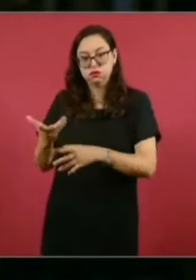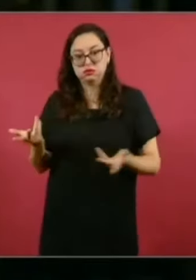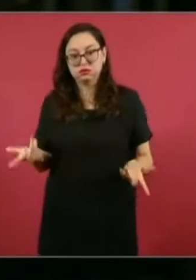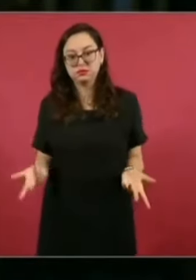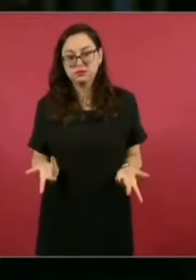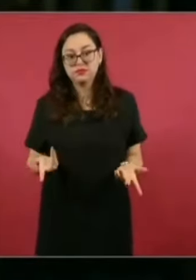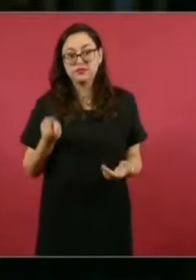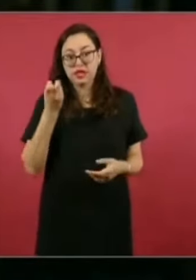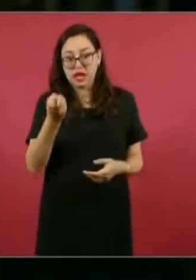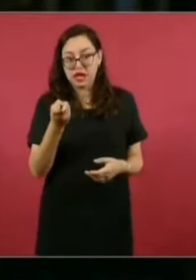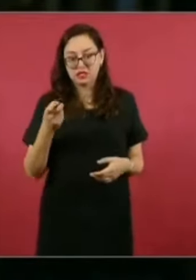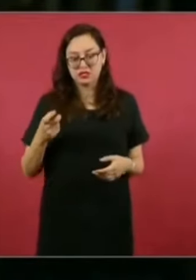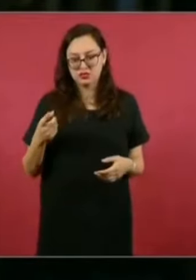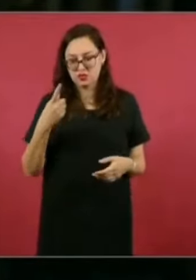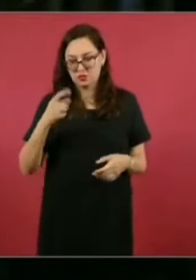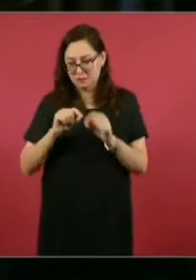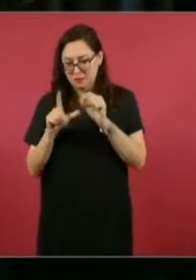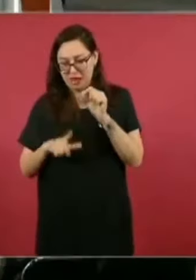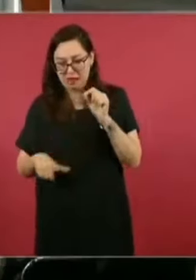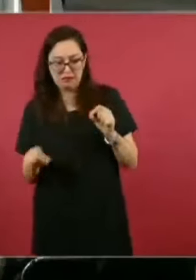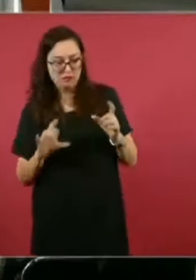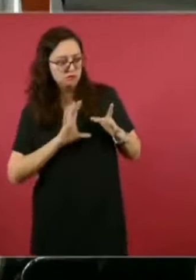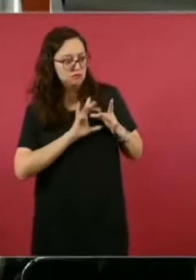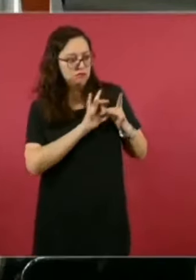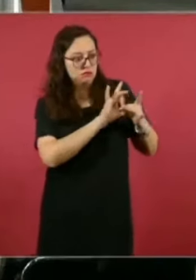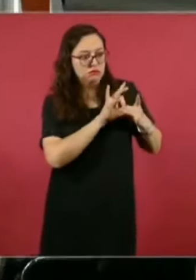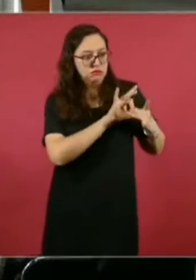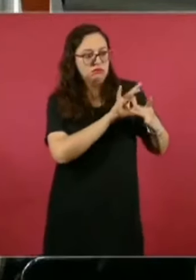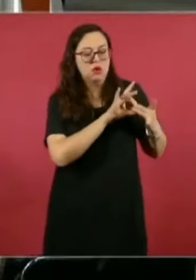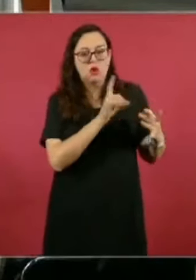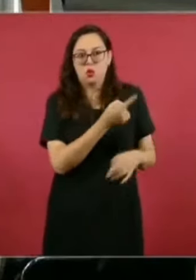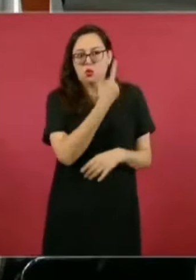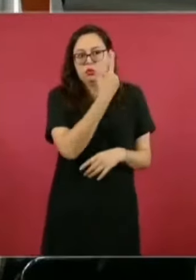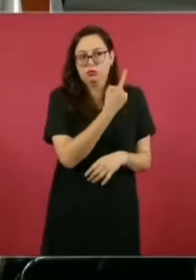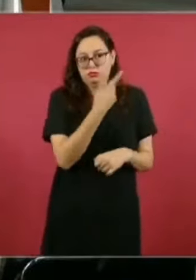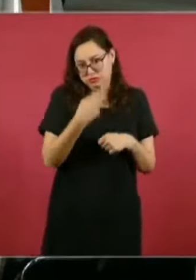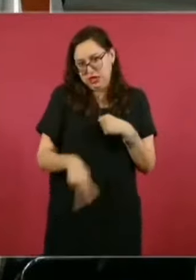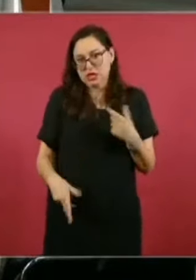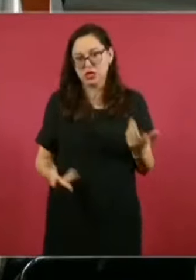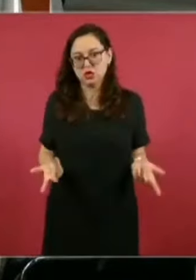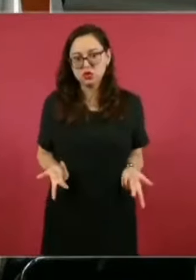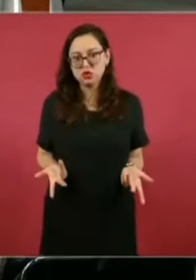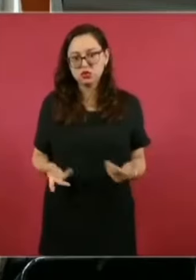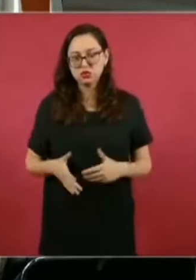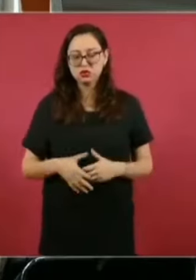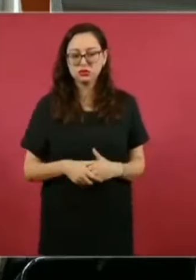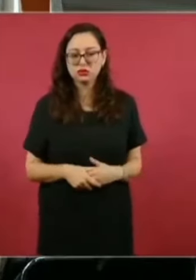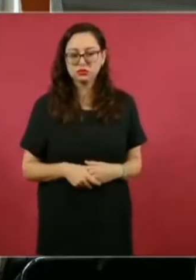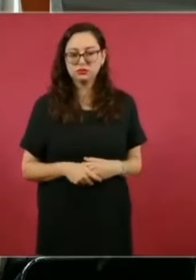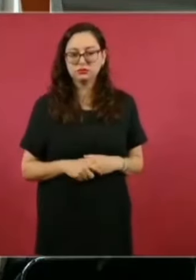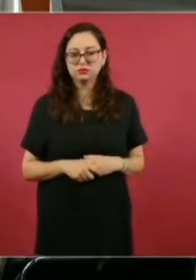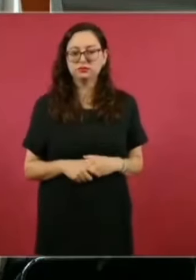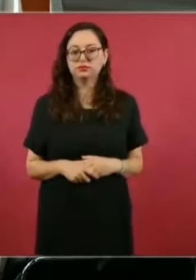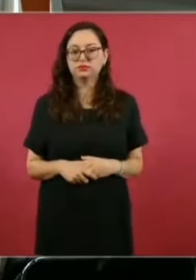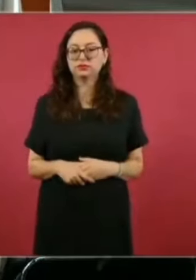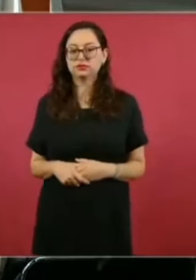riesgo enorme depender del mercado norteamericano exclusivamente, señor presidente? Bueno, es un